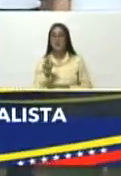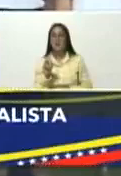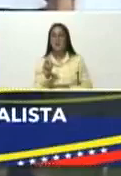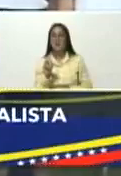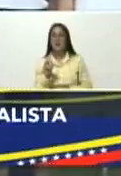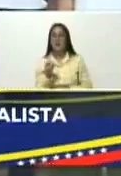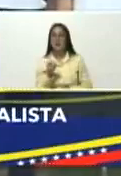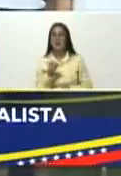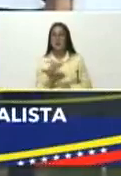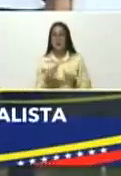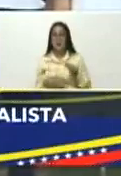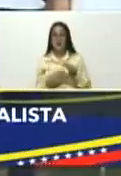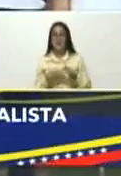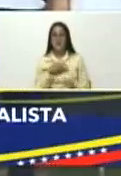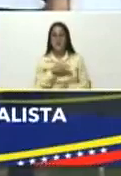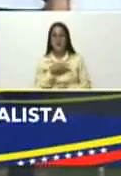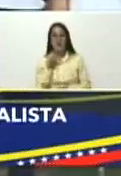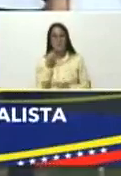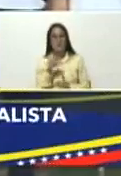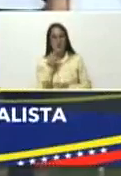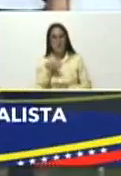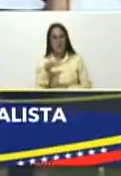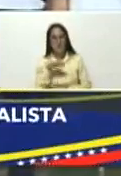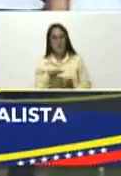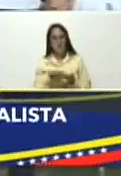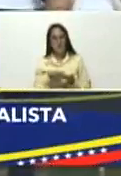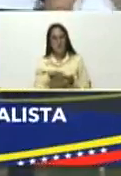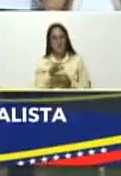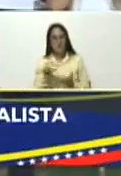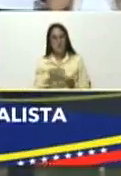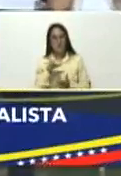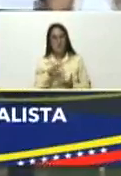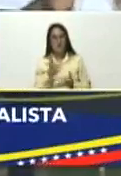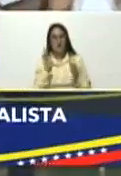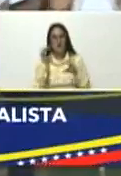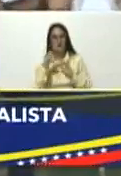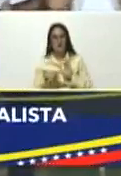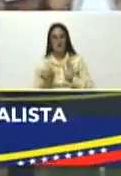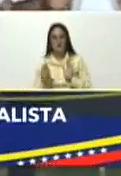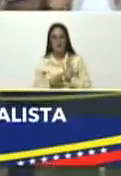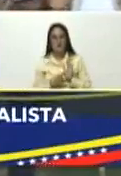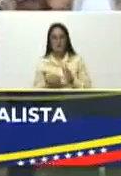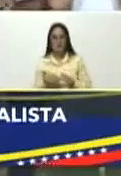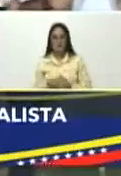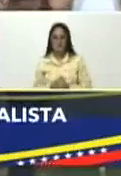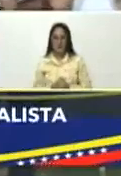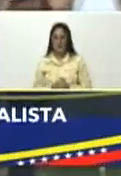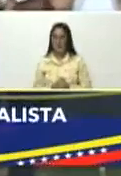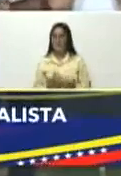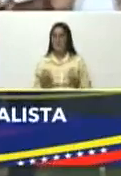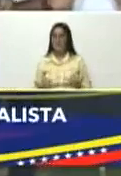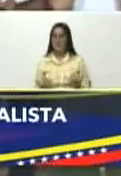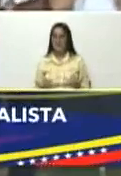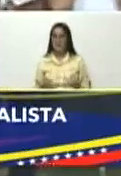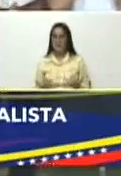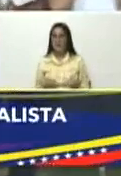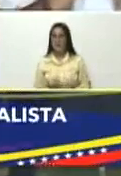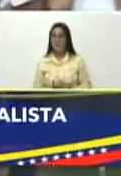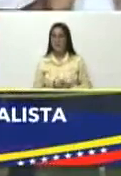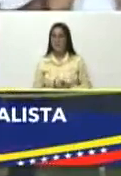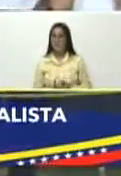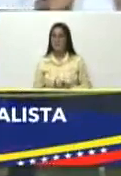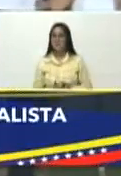de misiones para el pueblo, para la solución de sus problemas, para la atención integral de los mismos. Y hoy aquí con